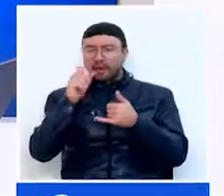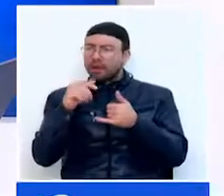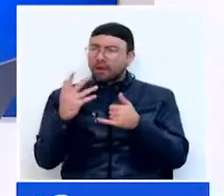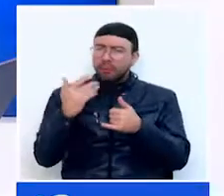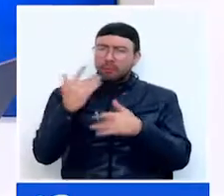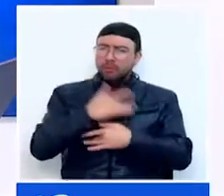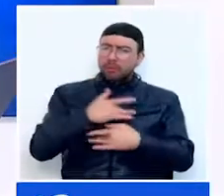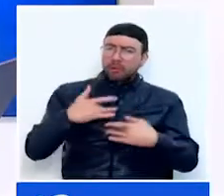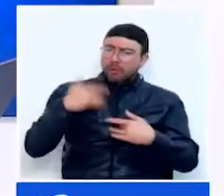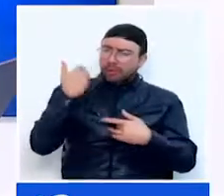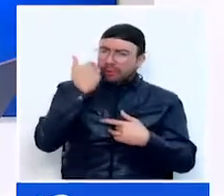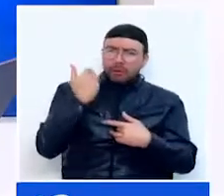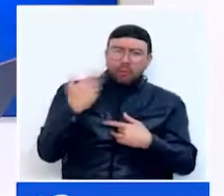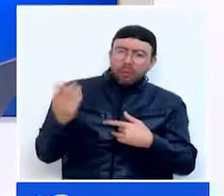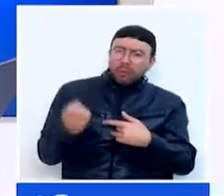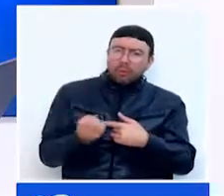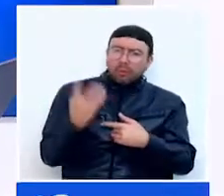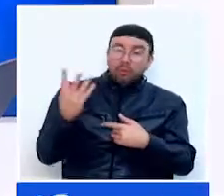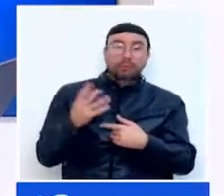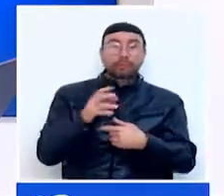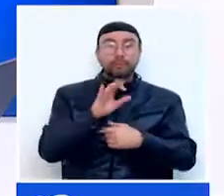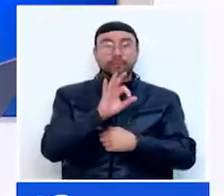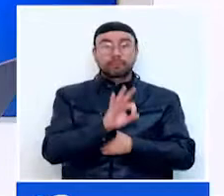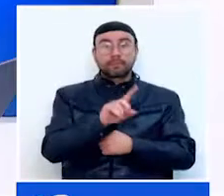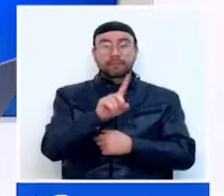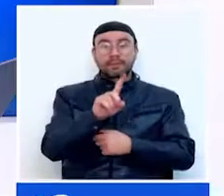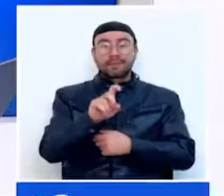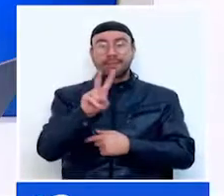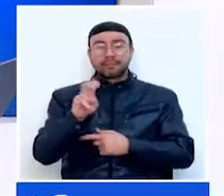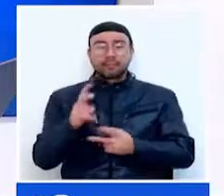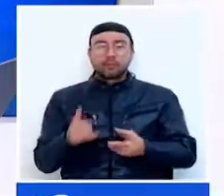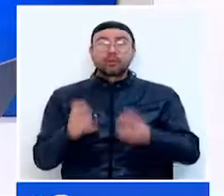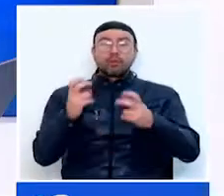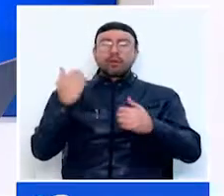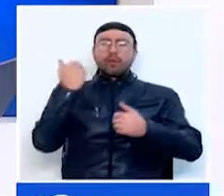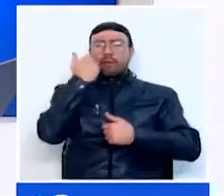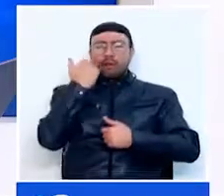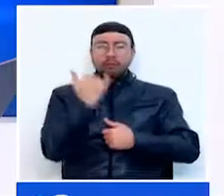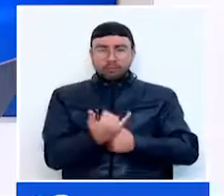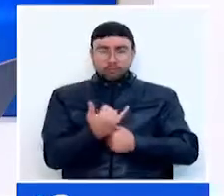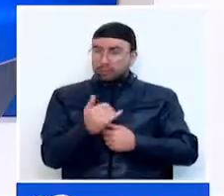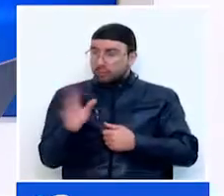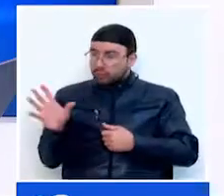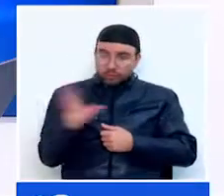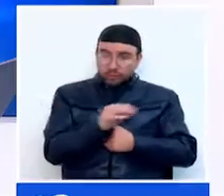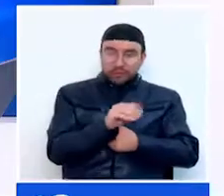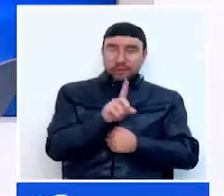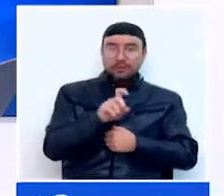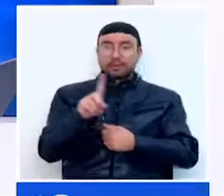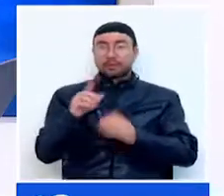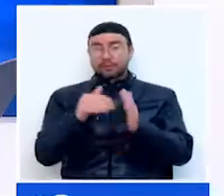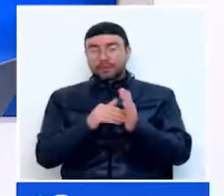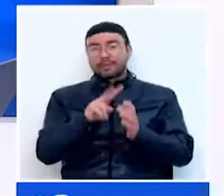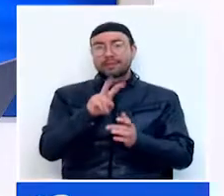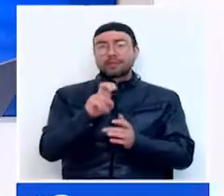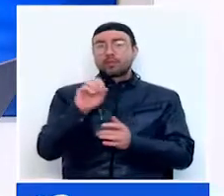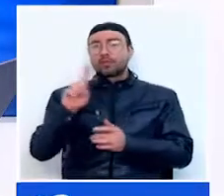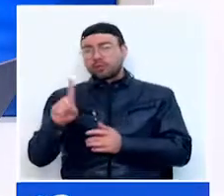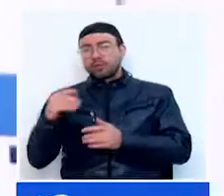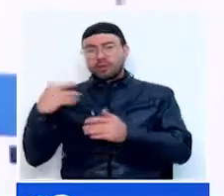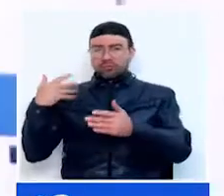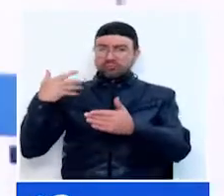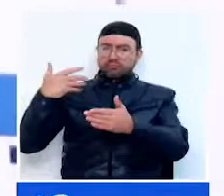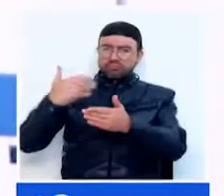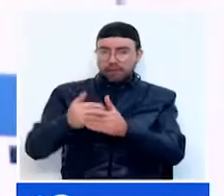por tema de COVID-19. 367 nuevos casos para un total de 61.701. Continuamos con más